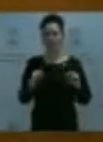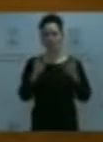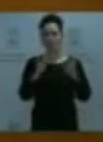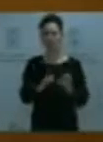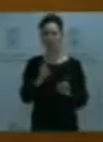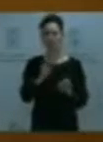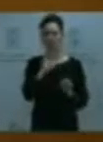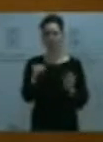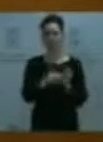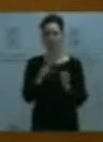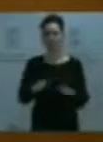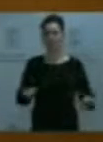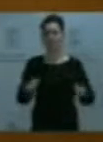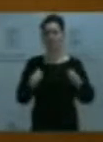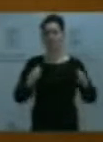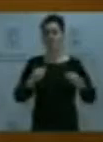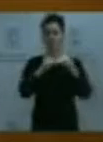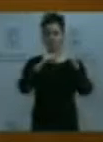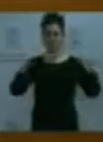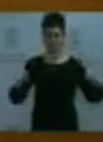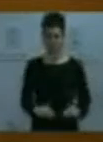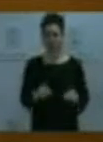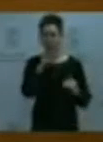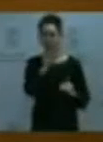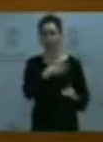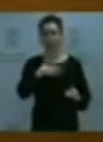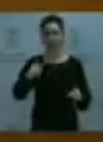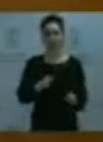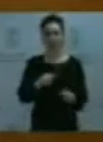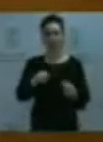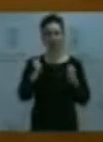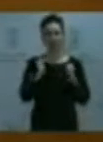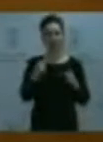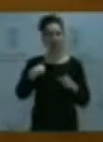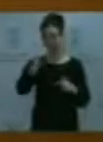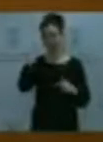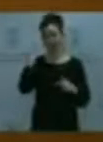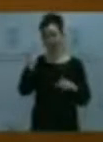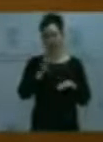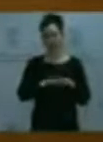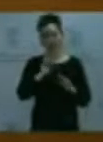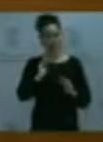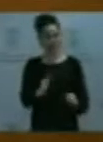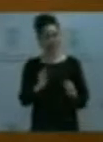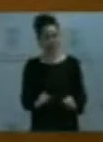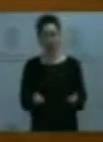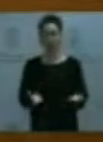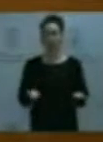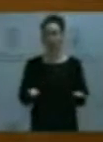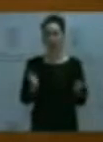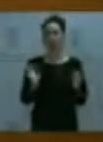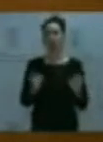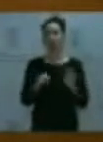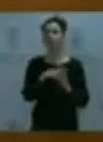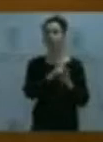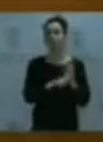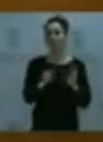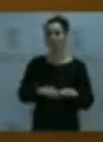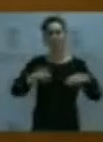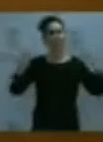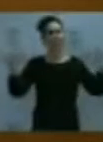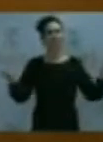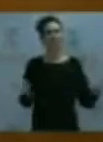queremos poner el acento en la medida de lo posible, no hay ninguna medida mágica, hay un cúmulo de medidas que